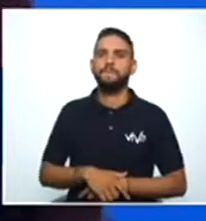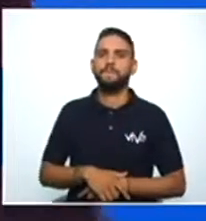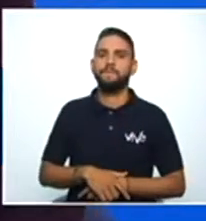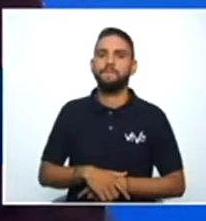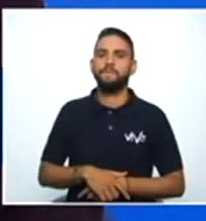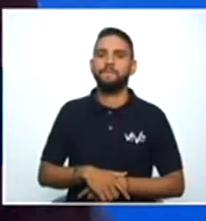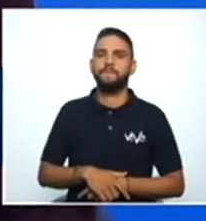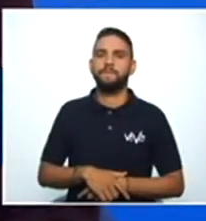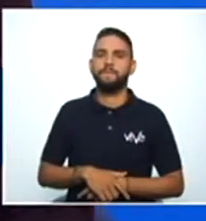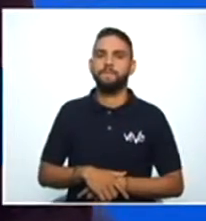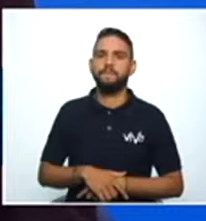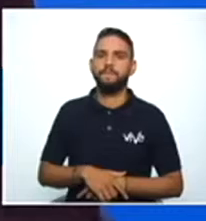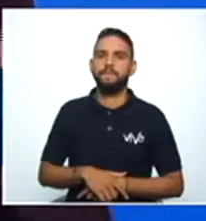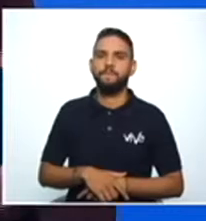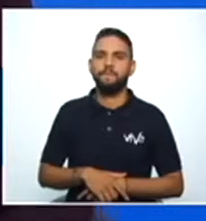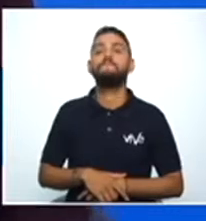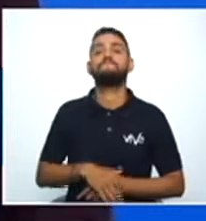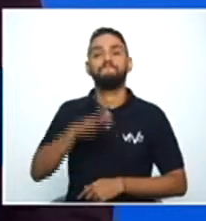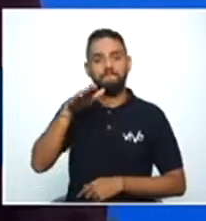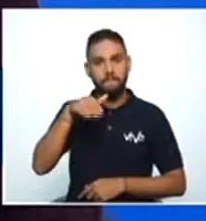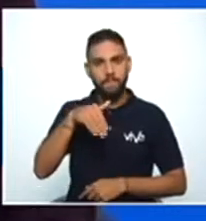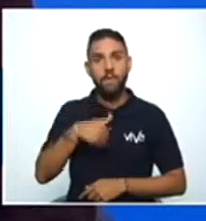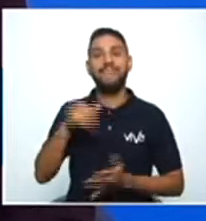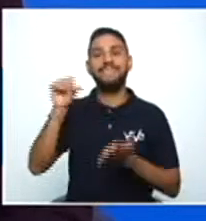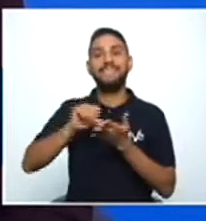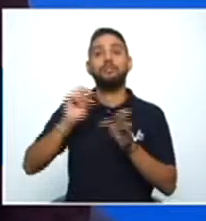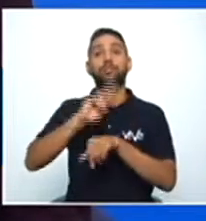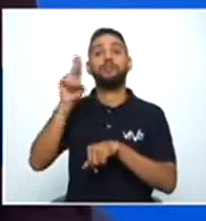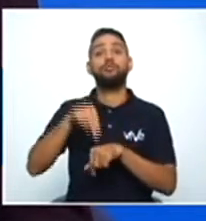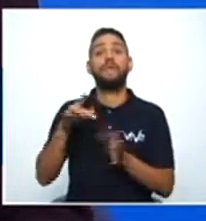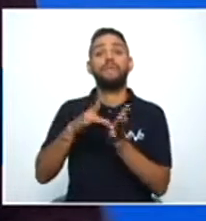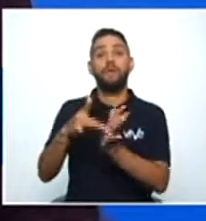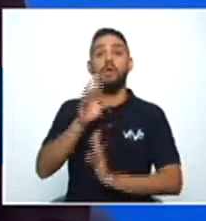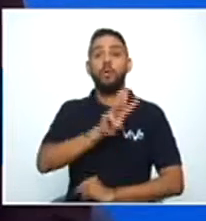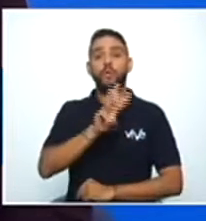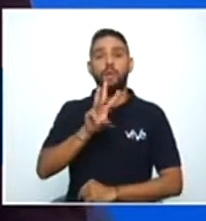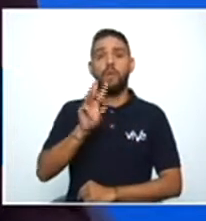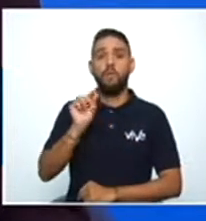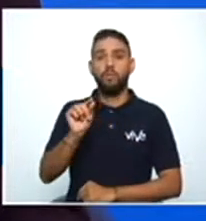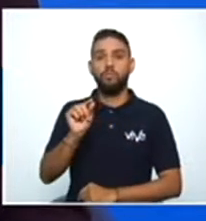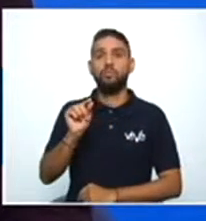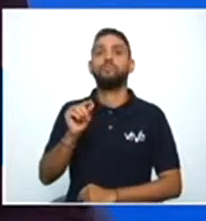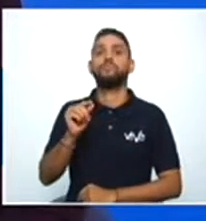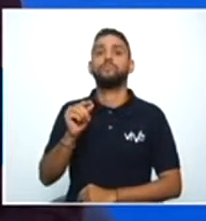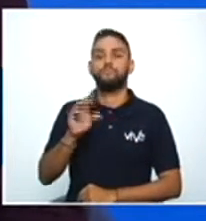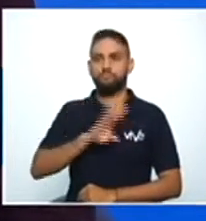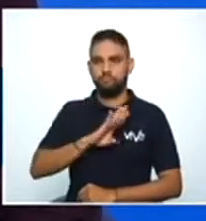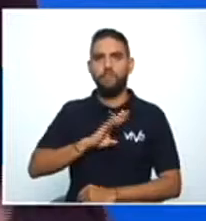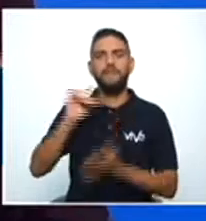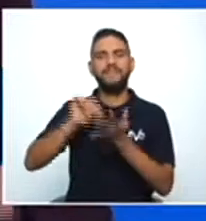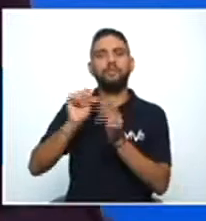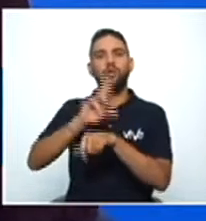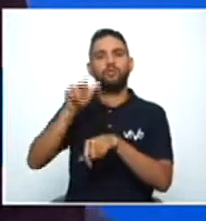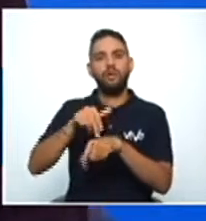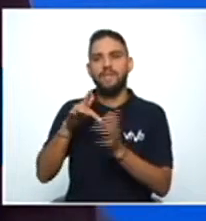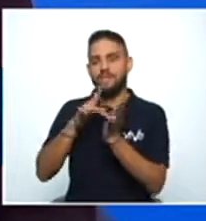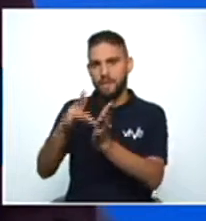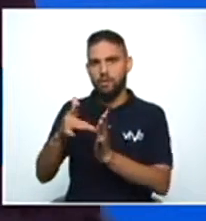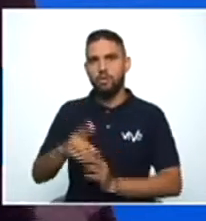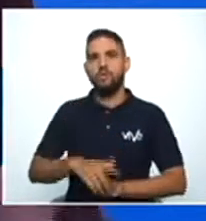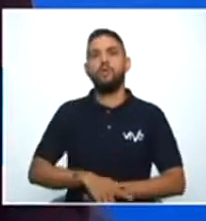puedes visitar al centro nación el disco a través de doble w puntos en disputó 7 punto b asimismo